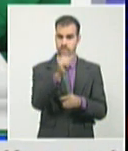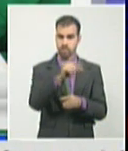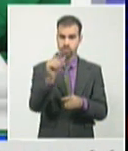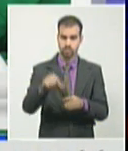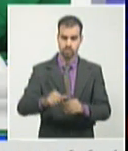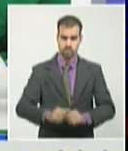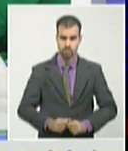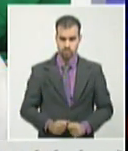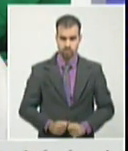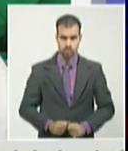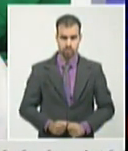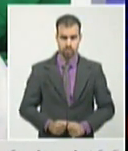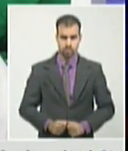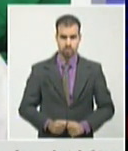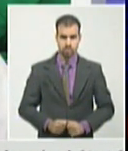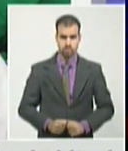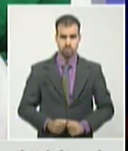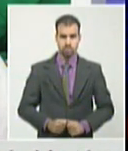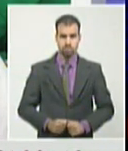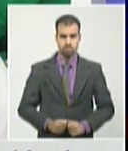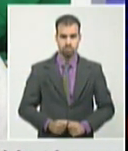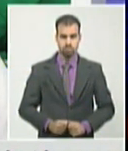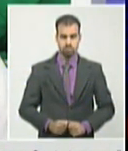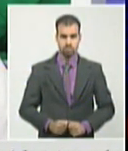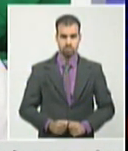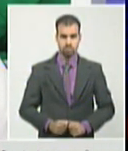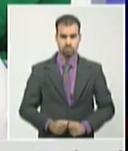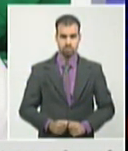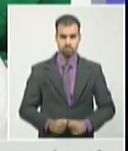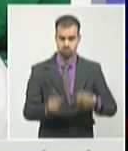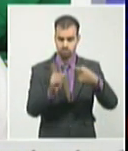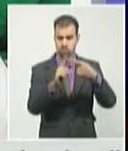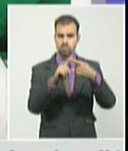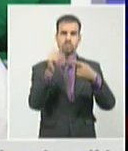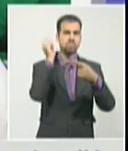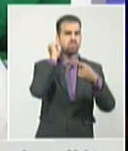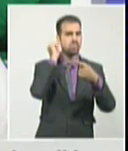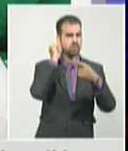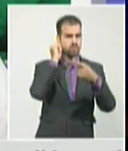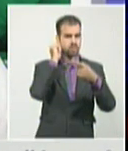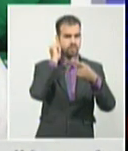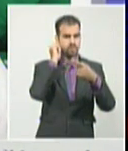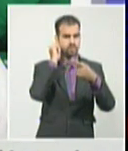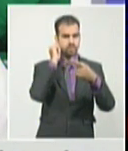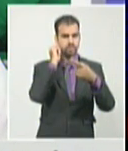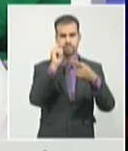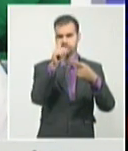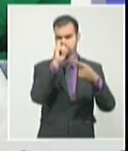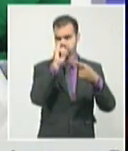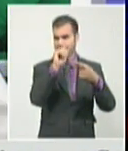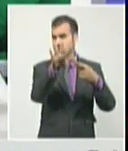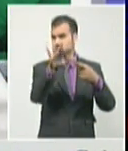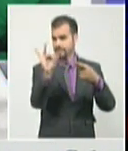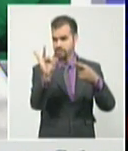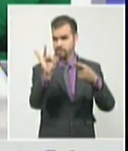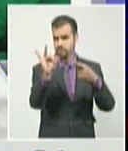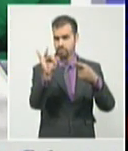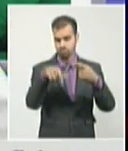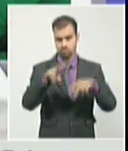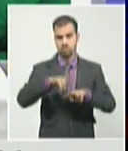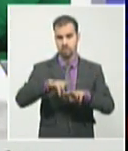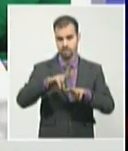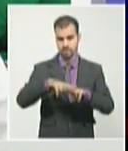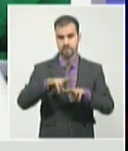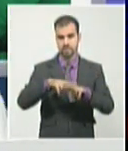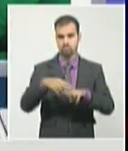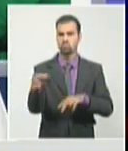una a una paciente del sexo femenino de 57 años de aquí de la habana del